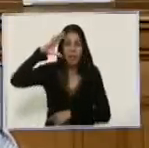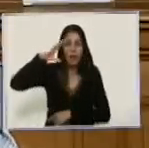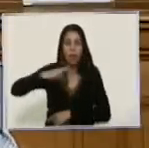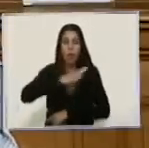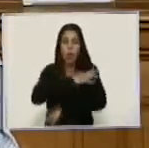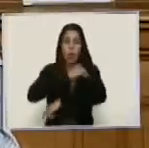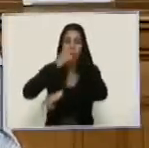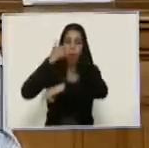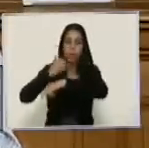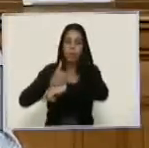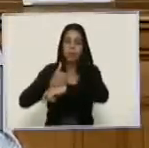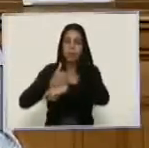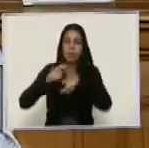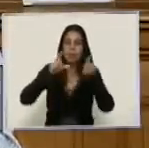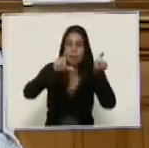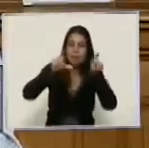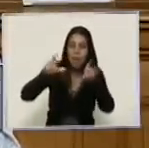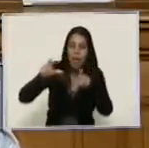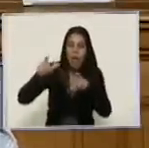despertado conciencia.